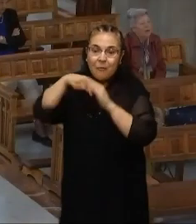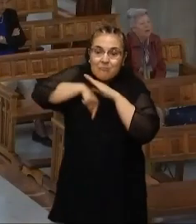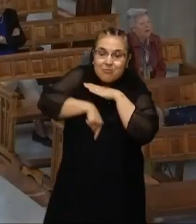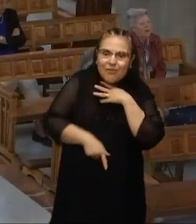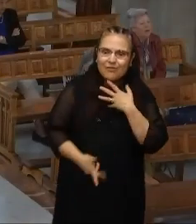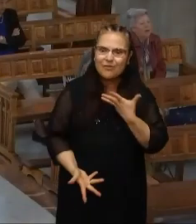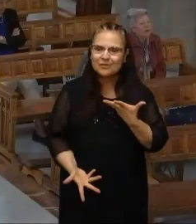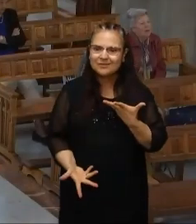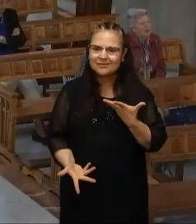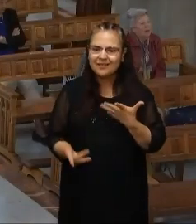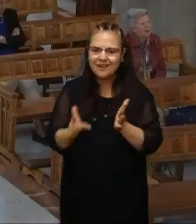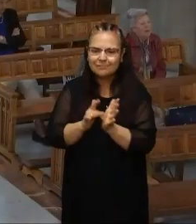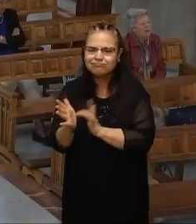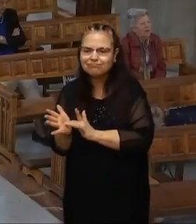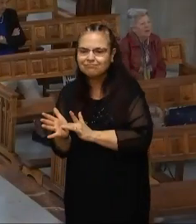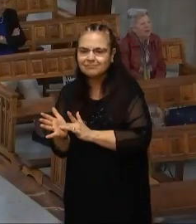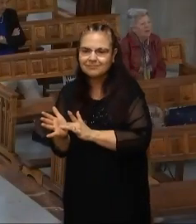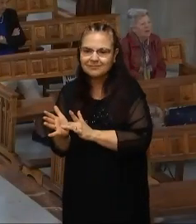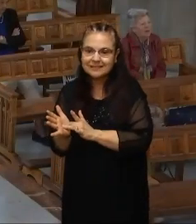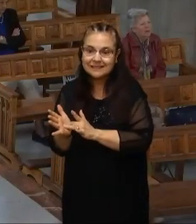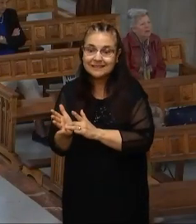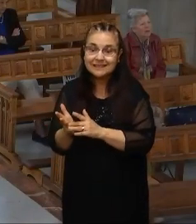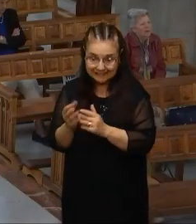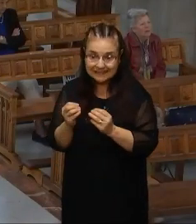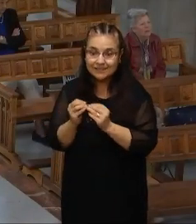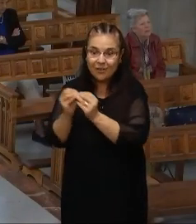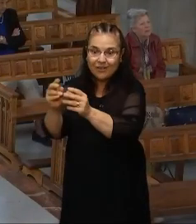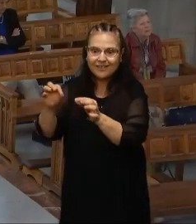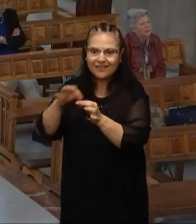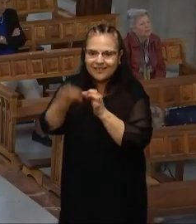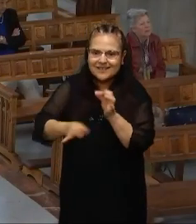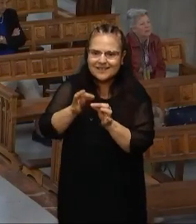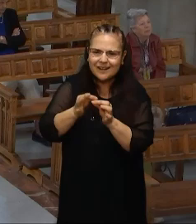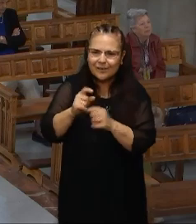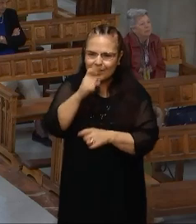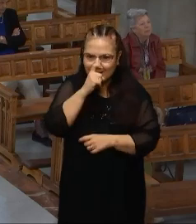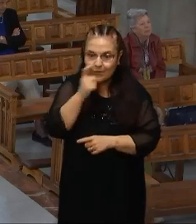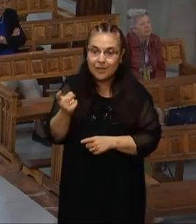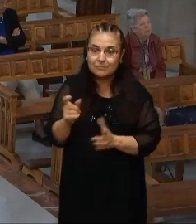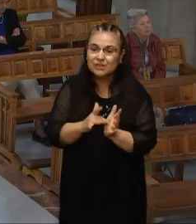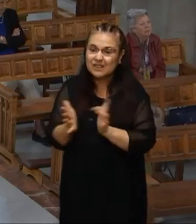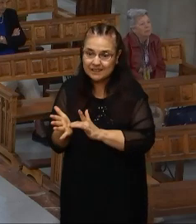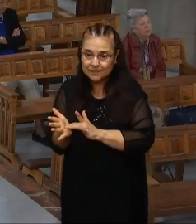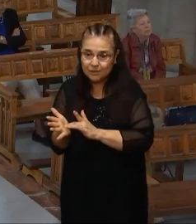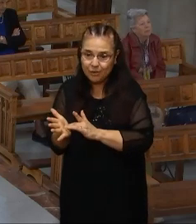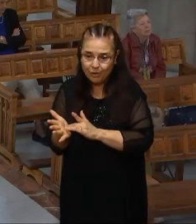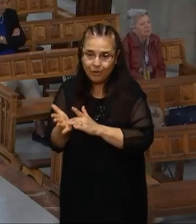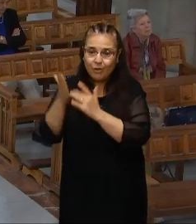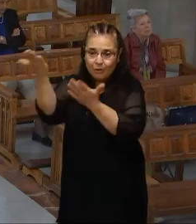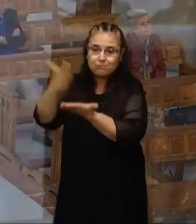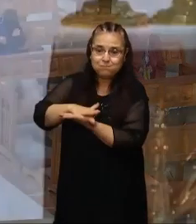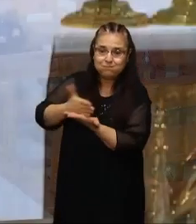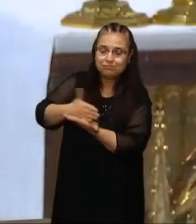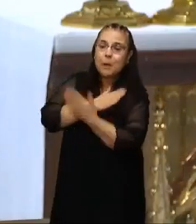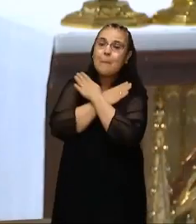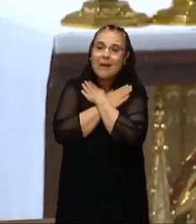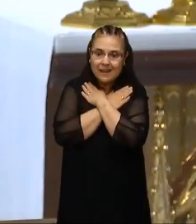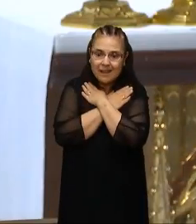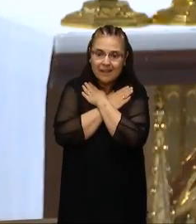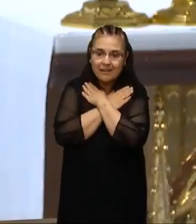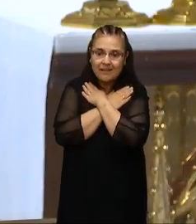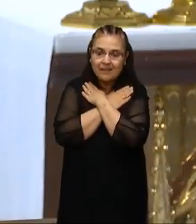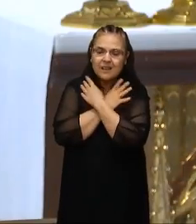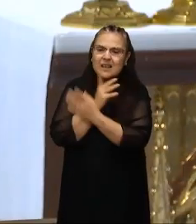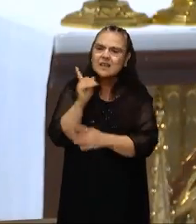profundidad cristológica. Con ella recordamos a Cristo a través de María, no simplemente como